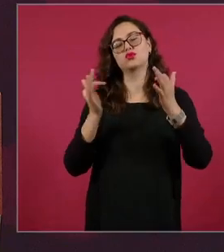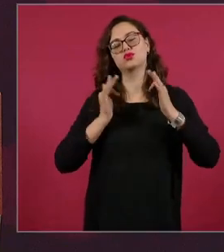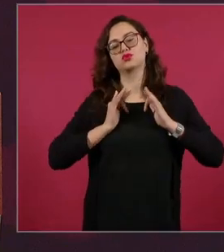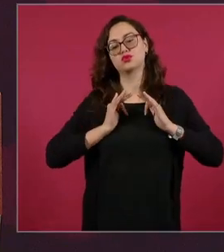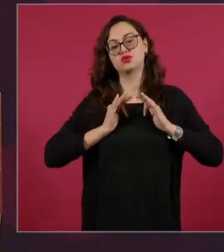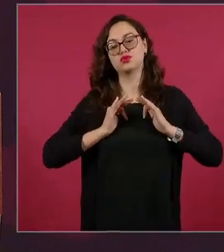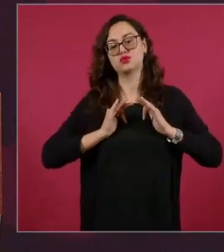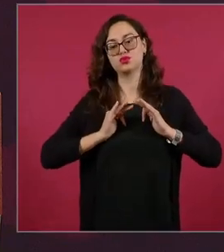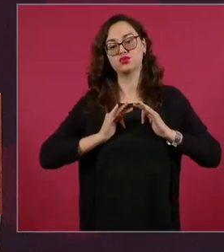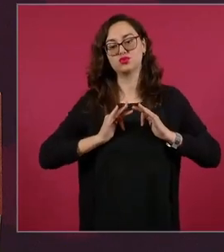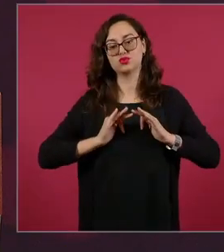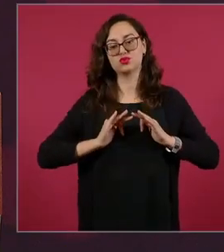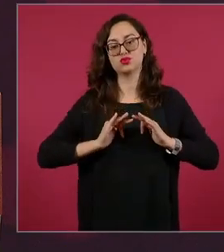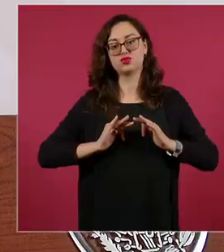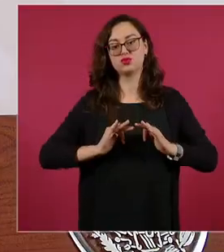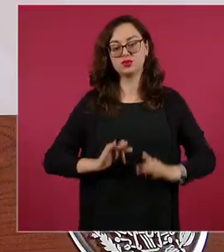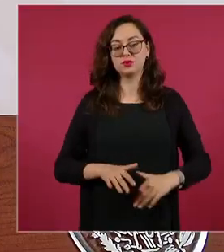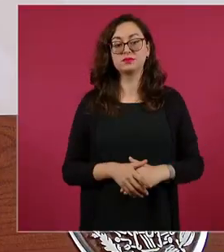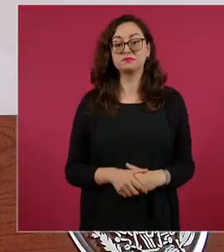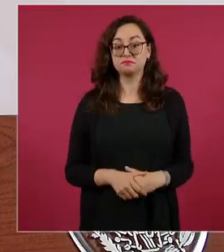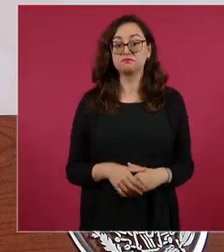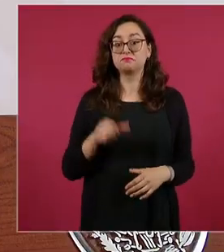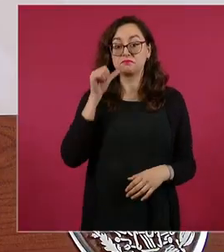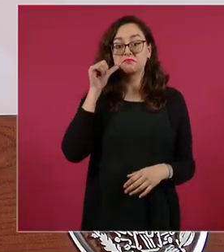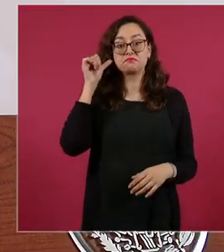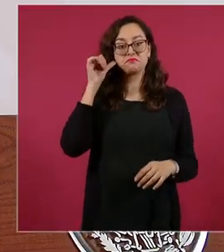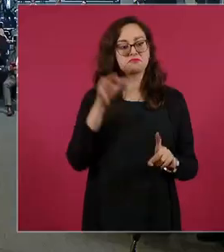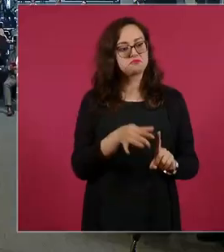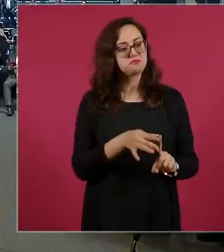Por eso Estuvo muy bien Lo de Lázaro Ayer